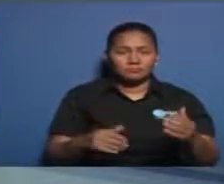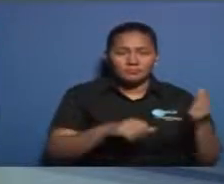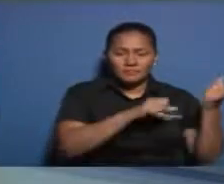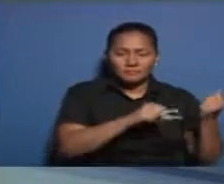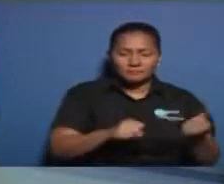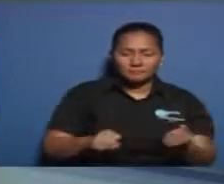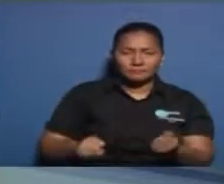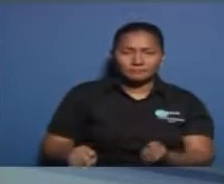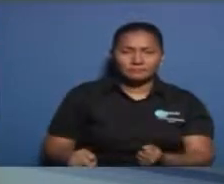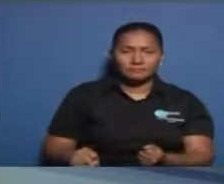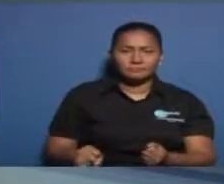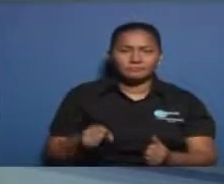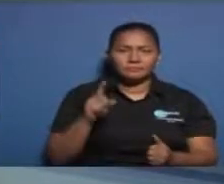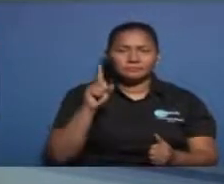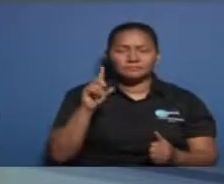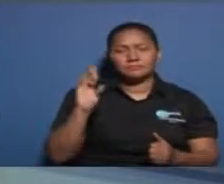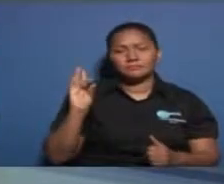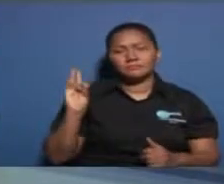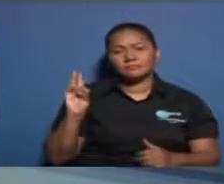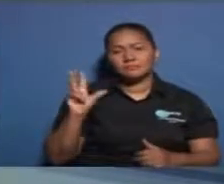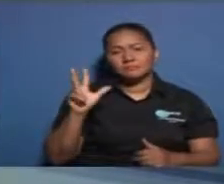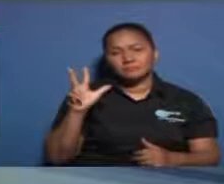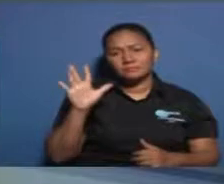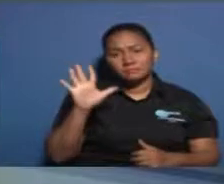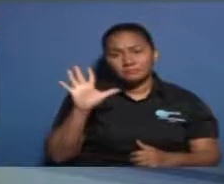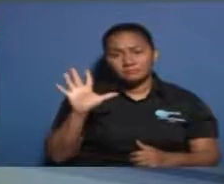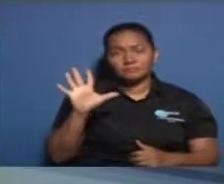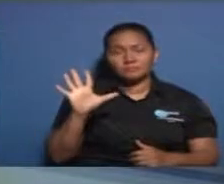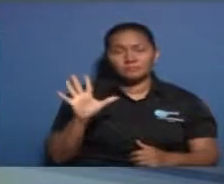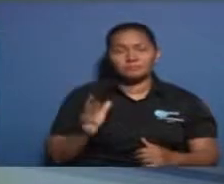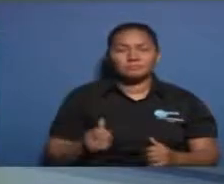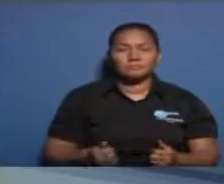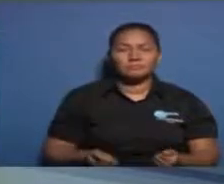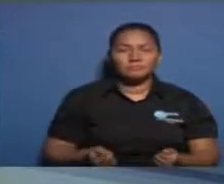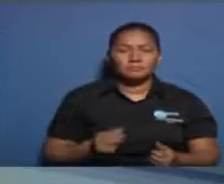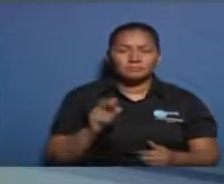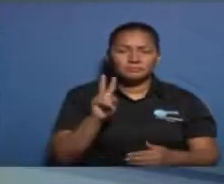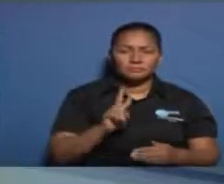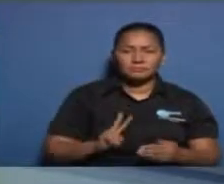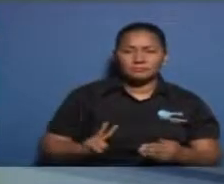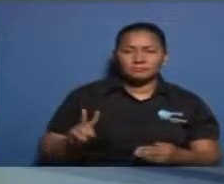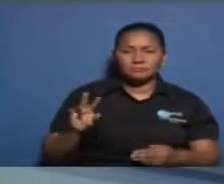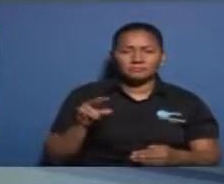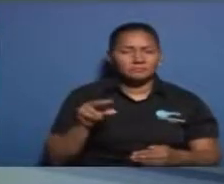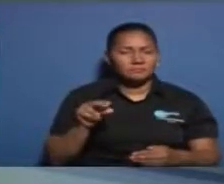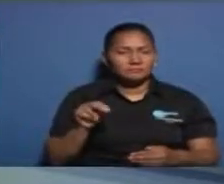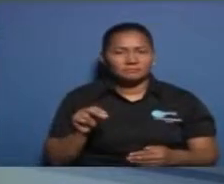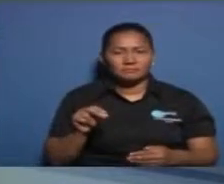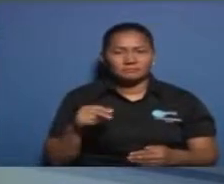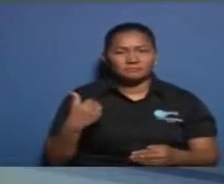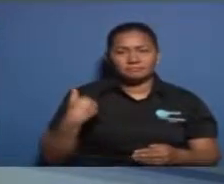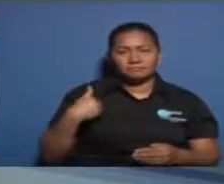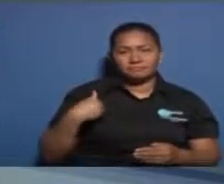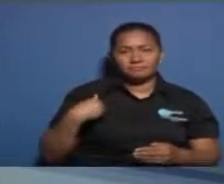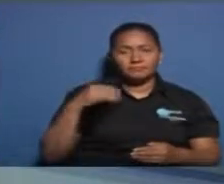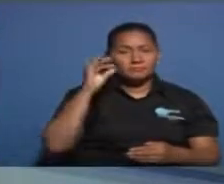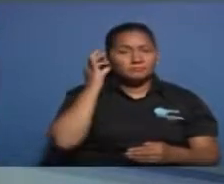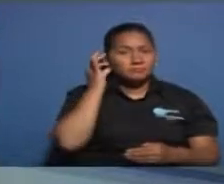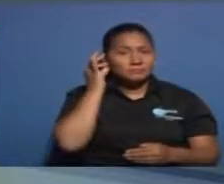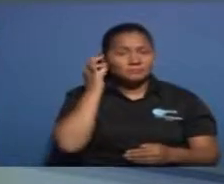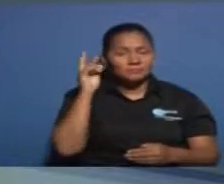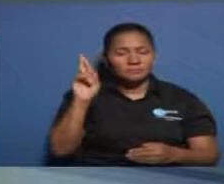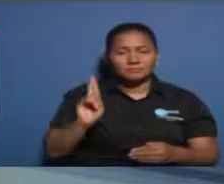1935 y la universidad de panamá hasta el día de hoy no ha tenido una rectora la umi tampoco aunque hay muchos más jóvenes